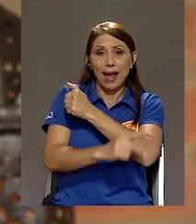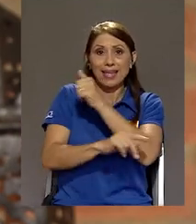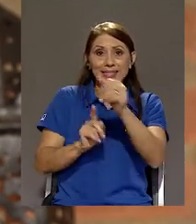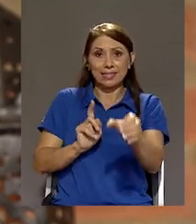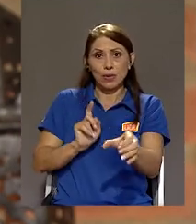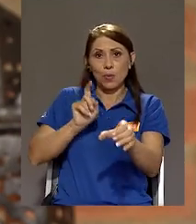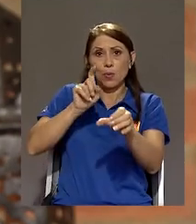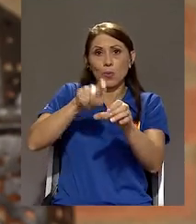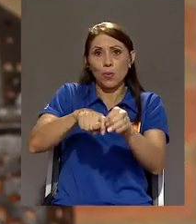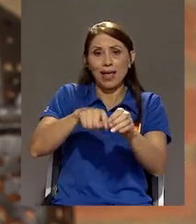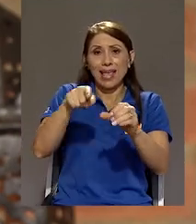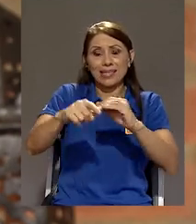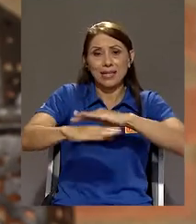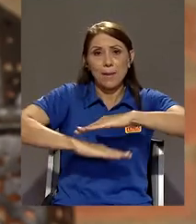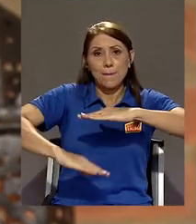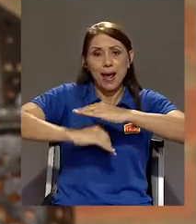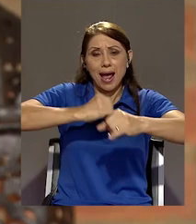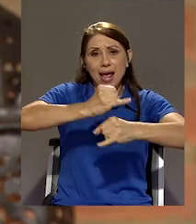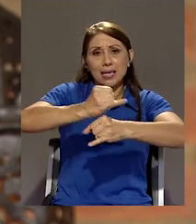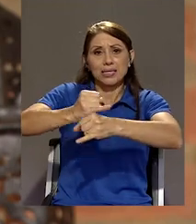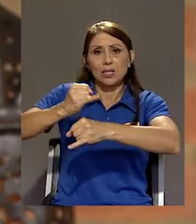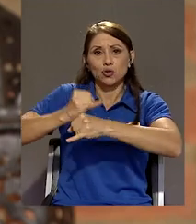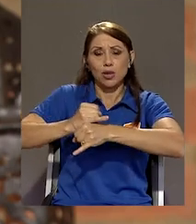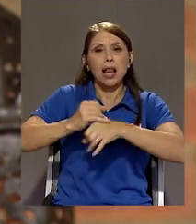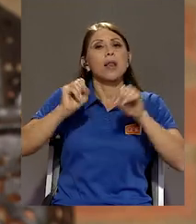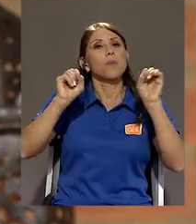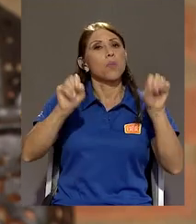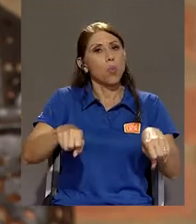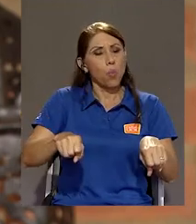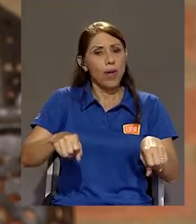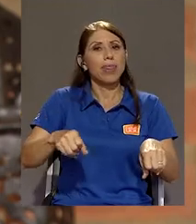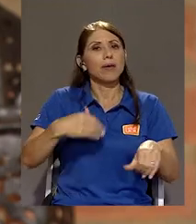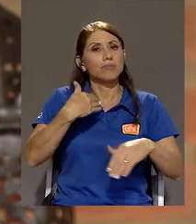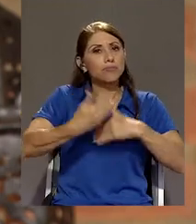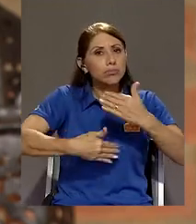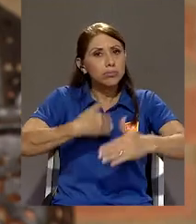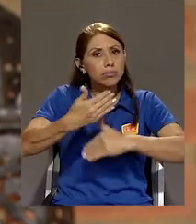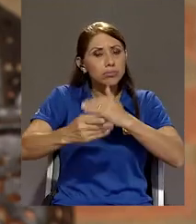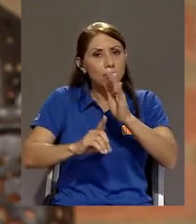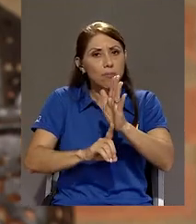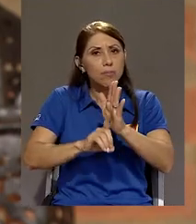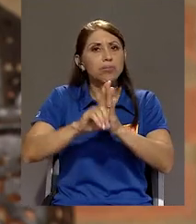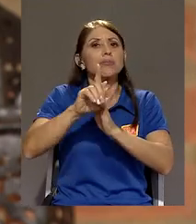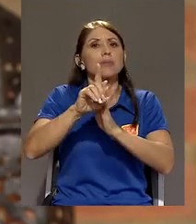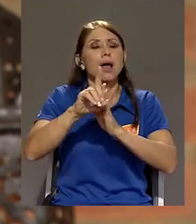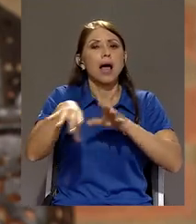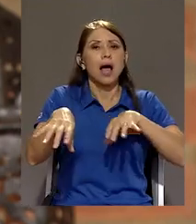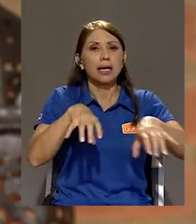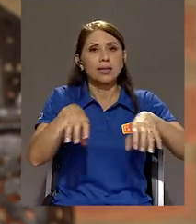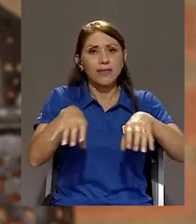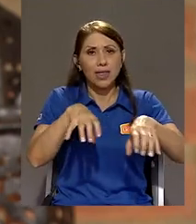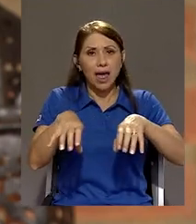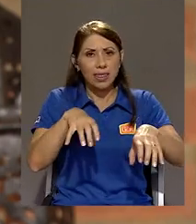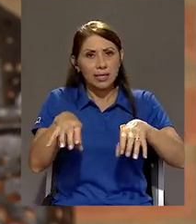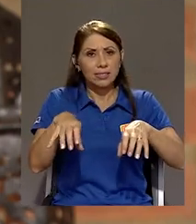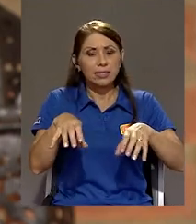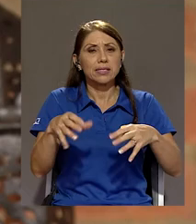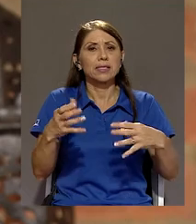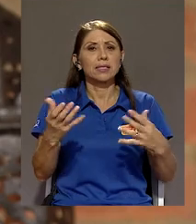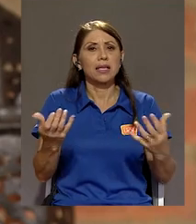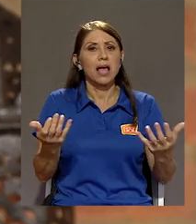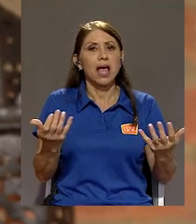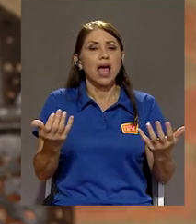marco institucional puedan embarcarse a desarrollar aquellas actividades a donde